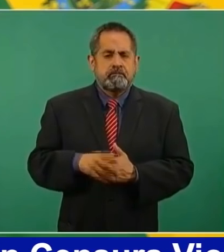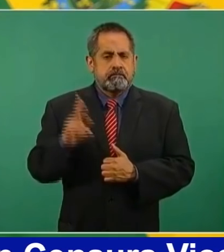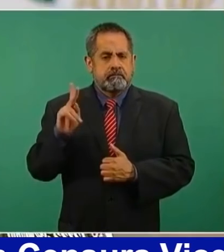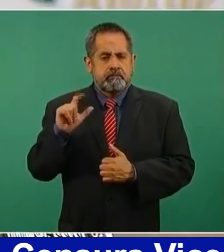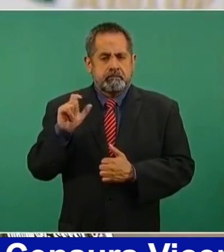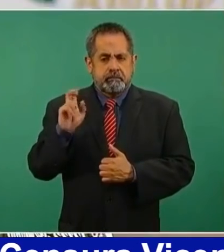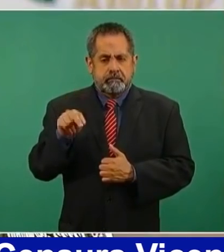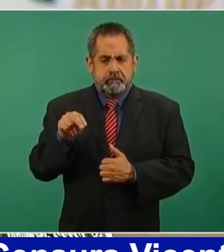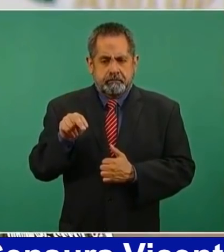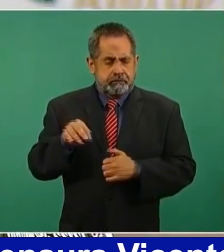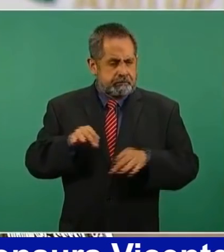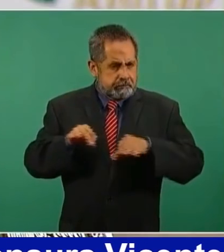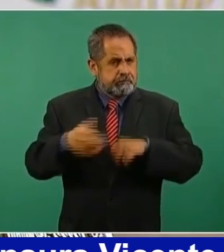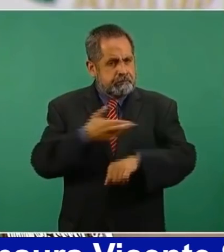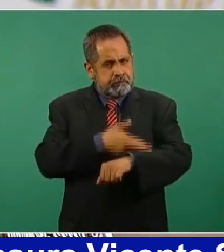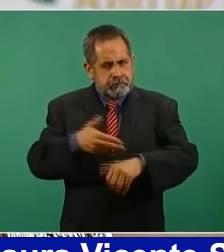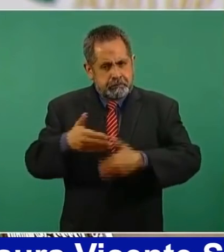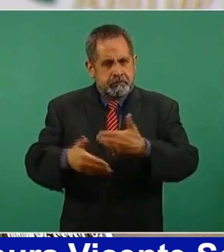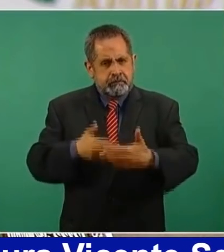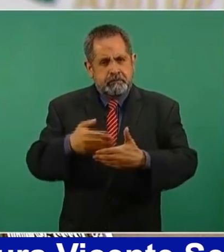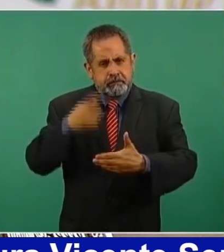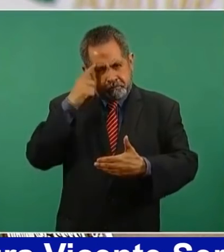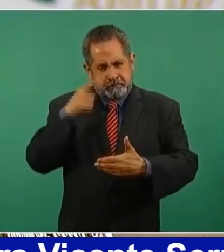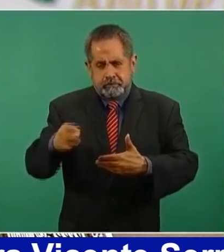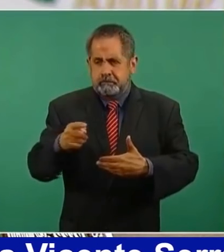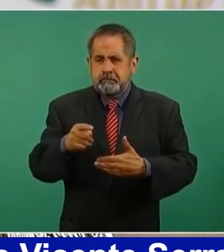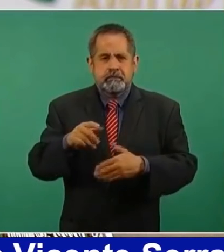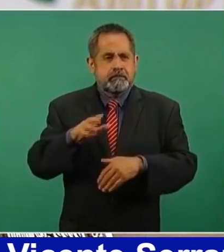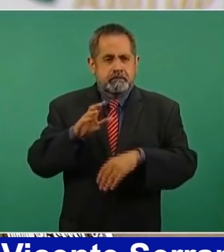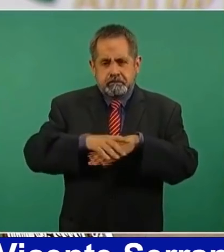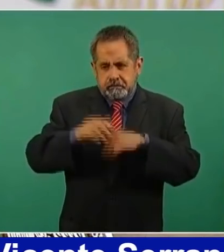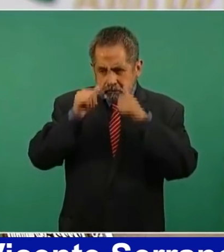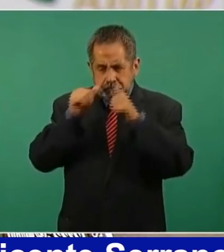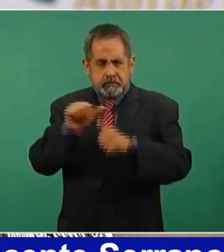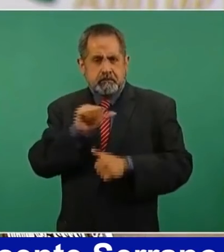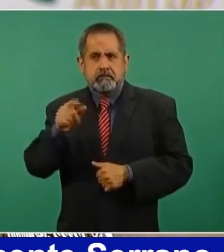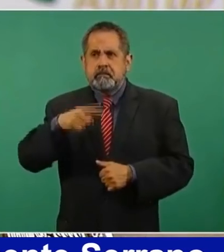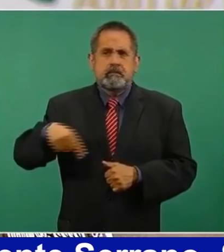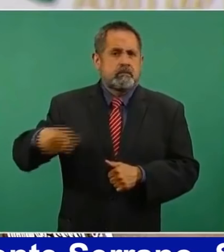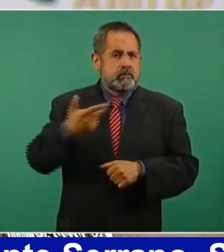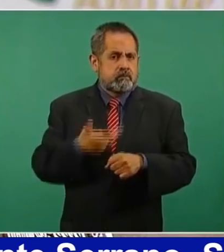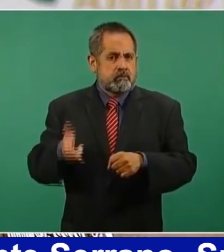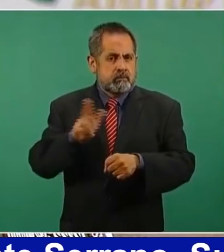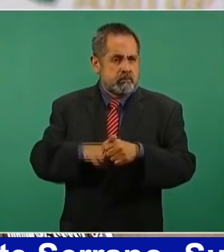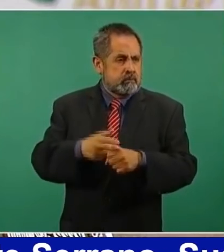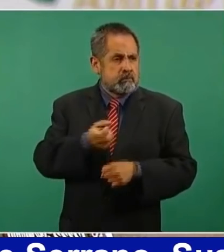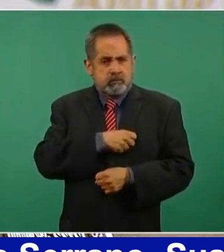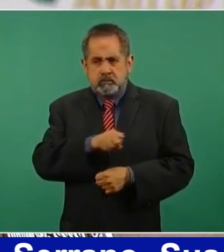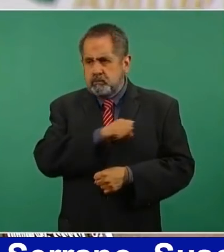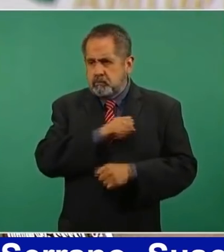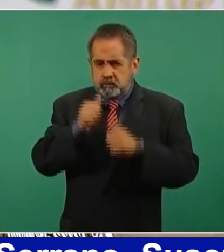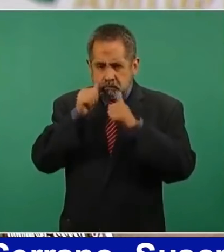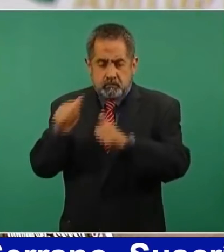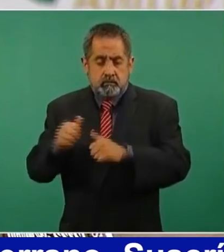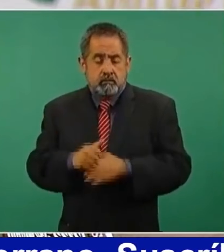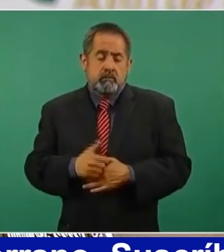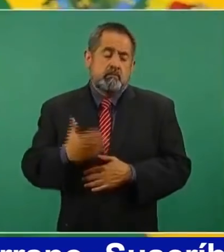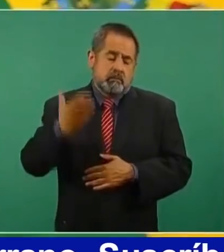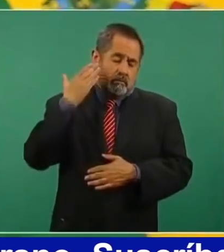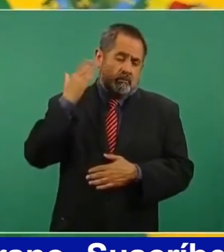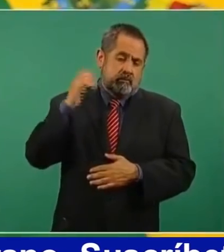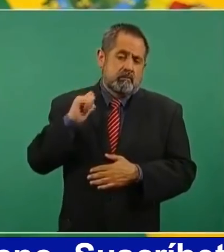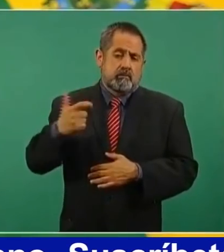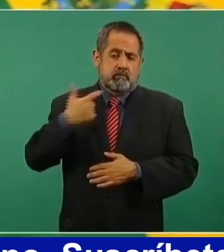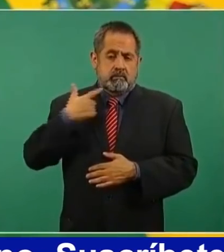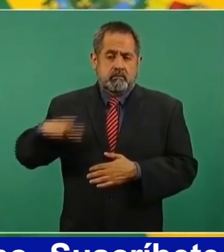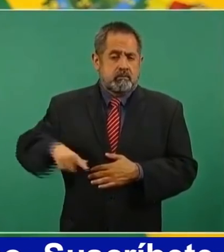plan para mejorar el sistema de salud que había quedado